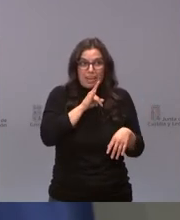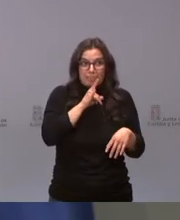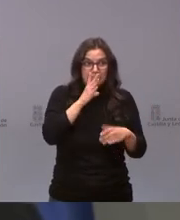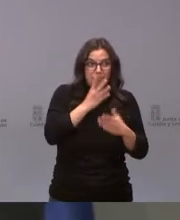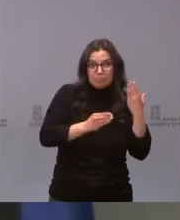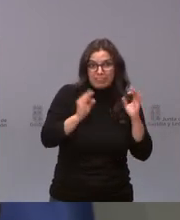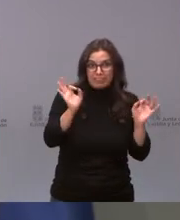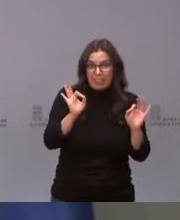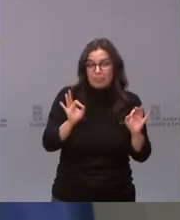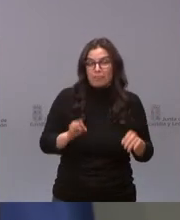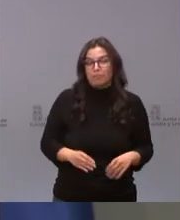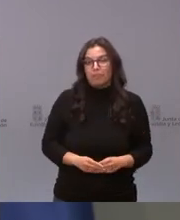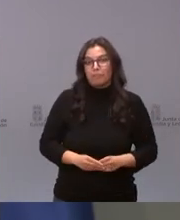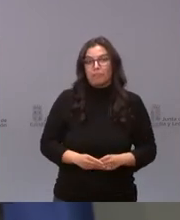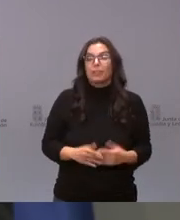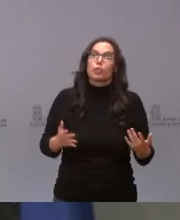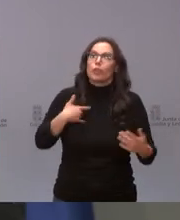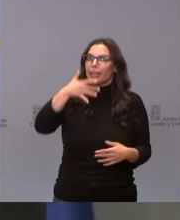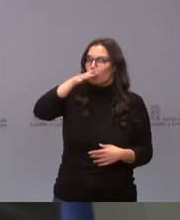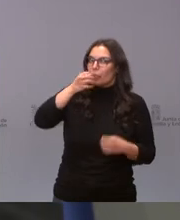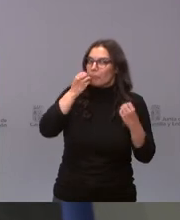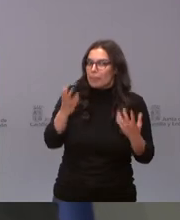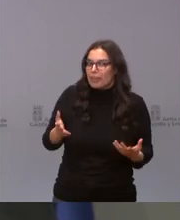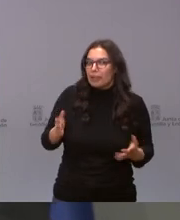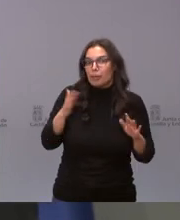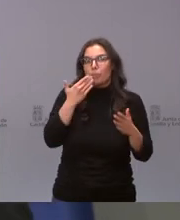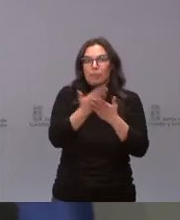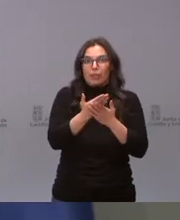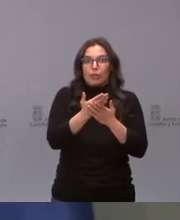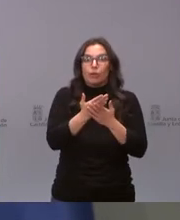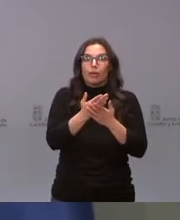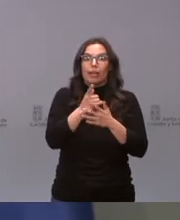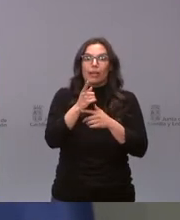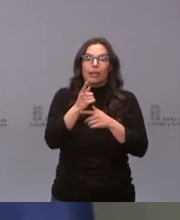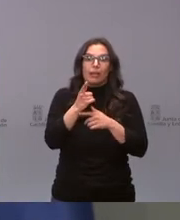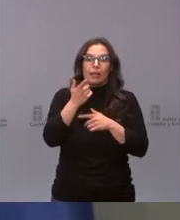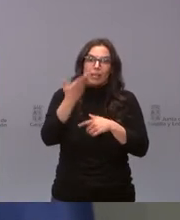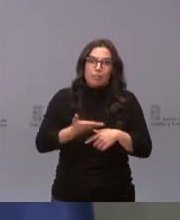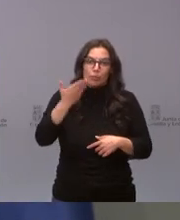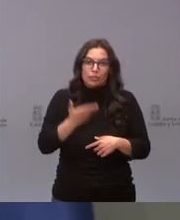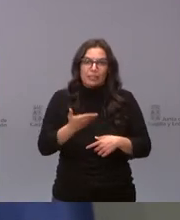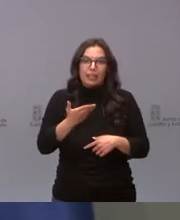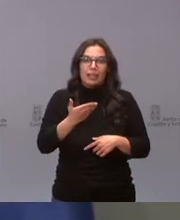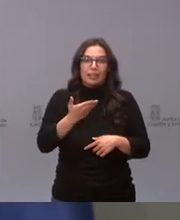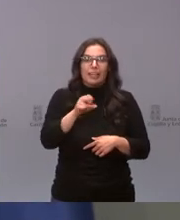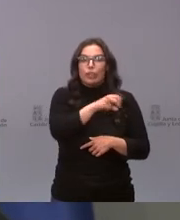Entonces, está bien acudir a la justicia, pero lo que sí que pido es que luego le demos tanta importancia al fallo